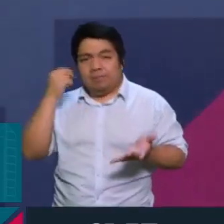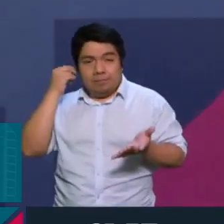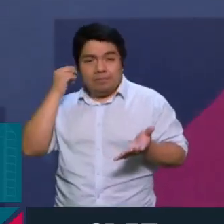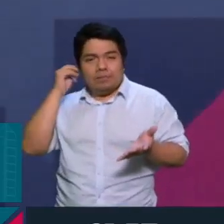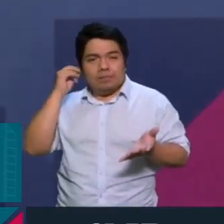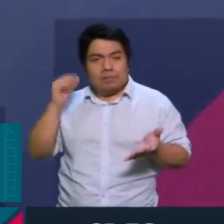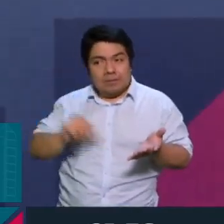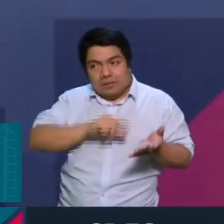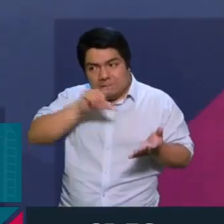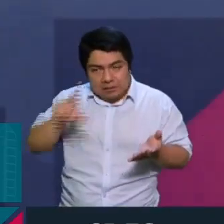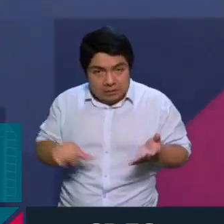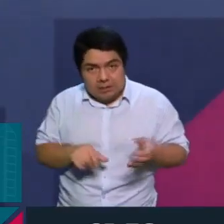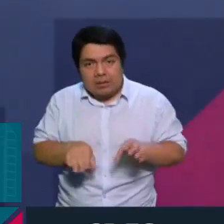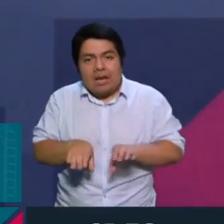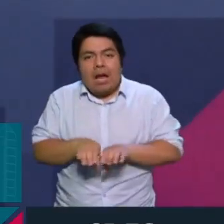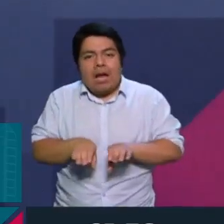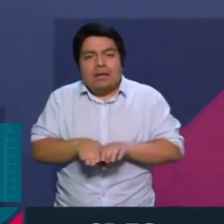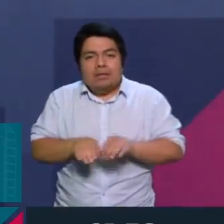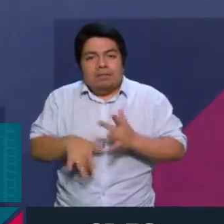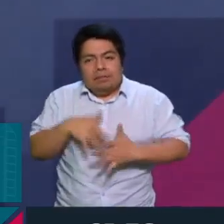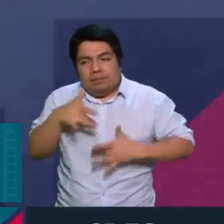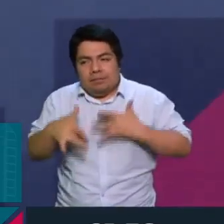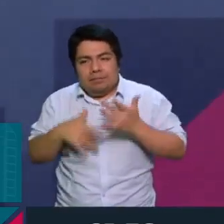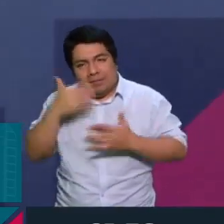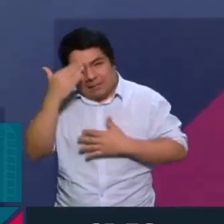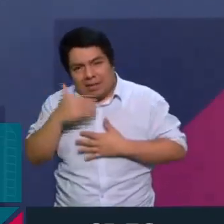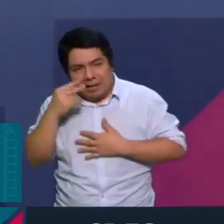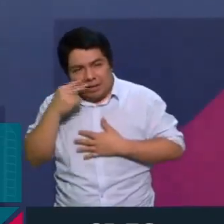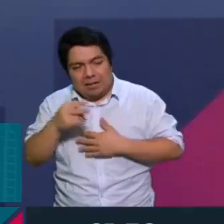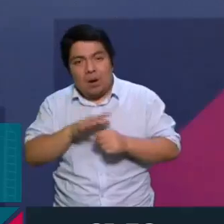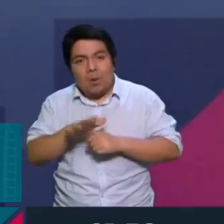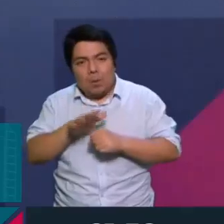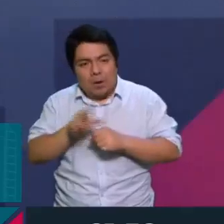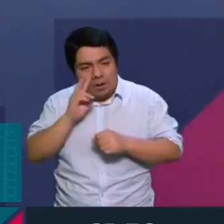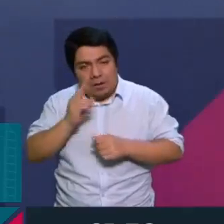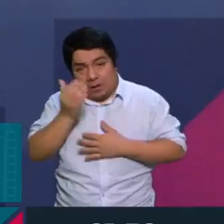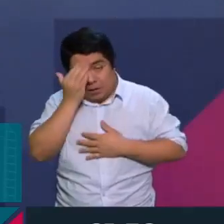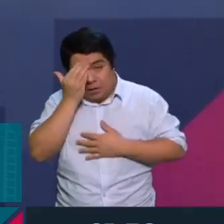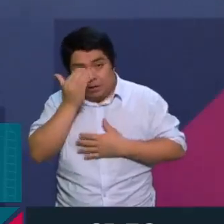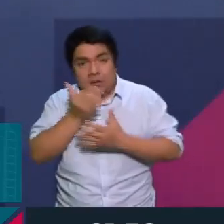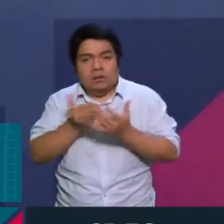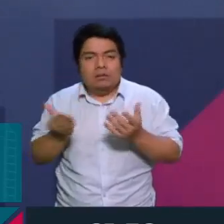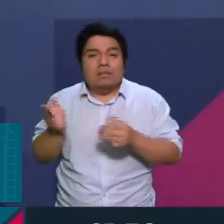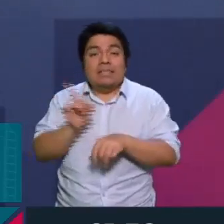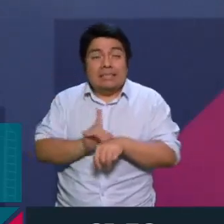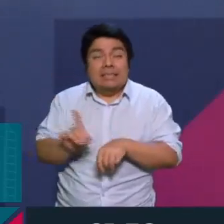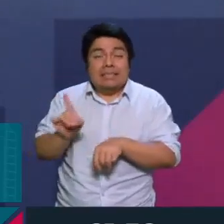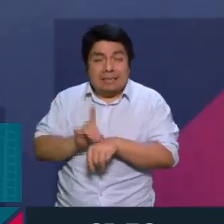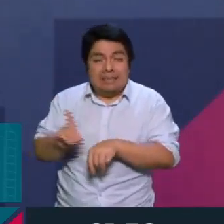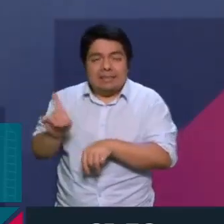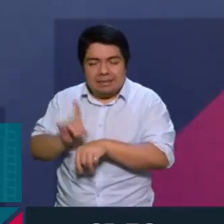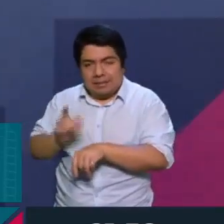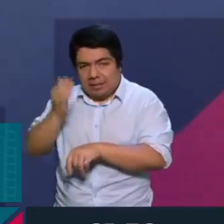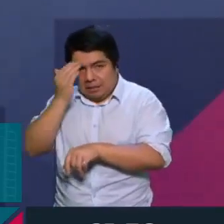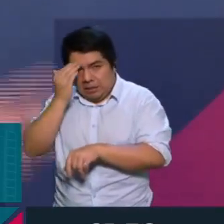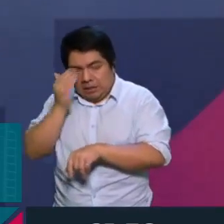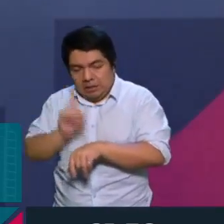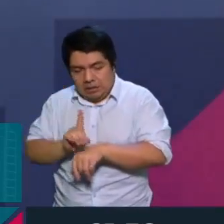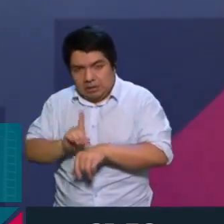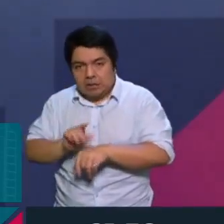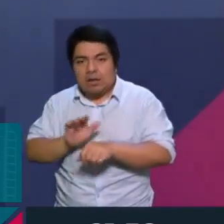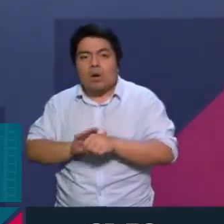luego cómo además pues hay algo que es evidente, que queda expuesto todos los días de manera cotidiana,